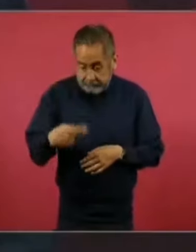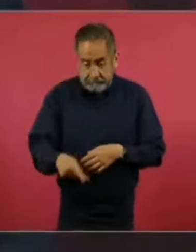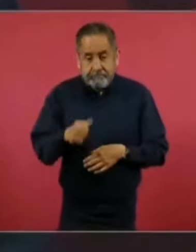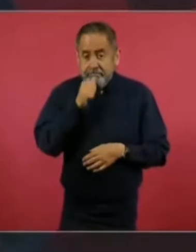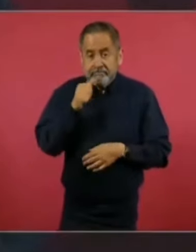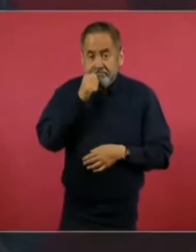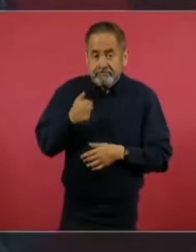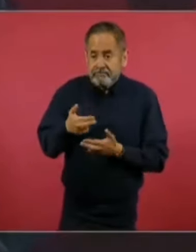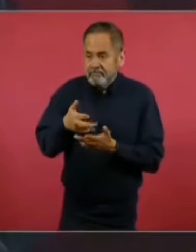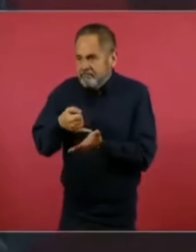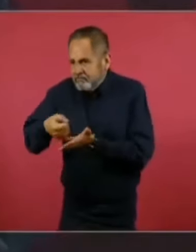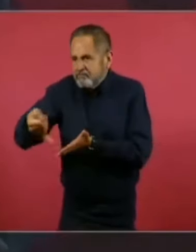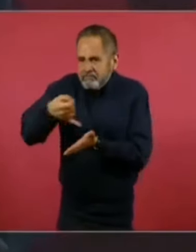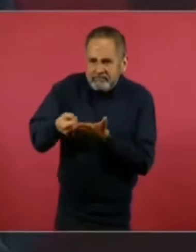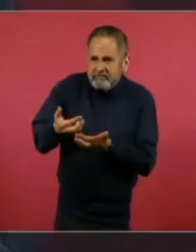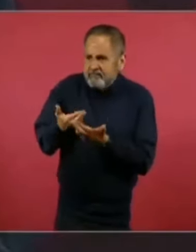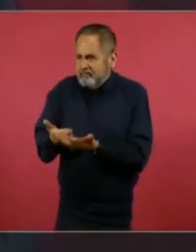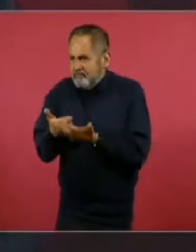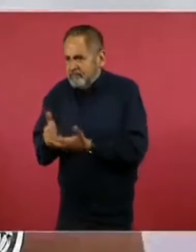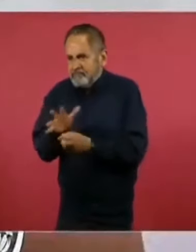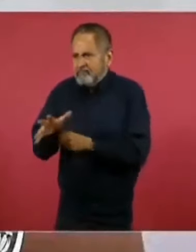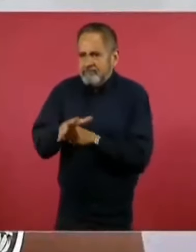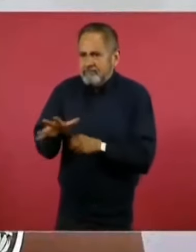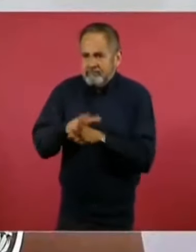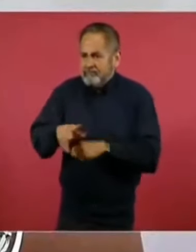alimentaria, necesitamos también